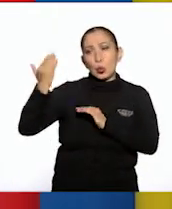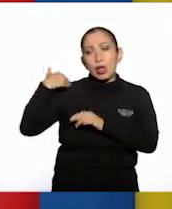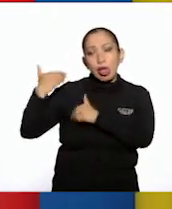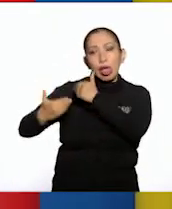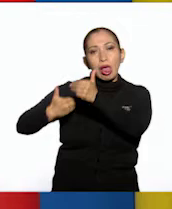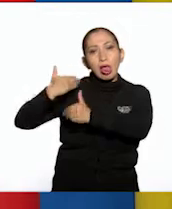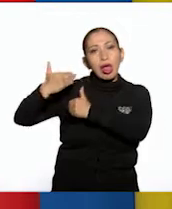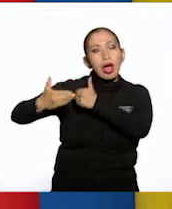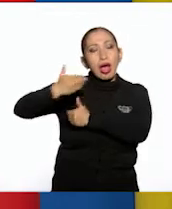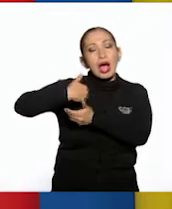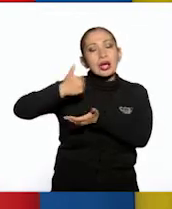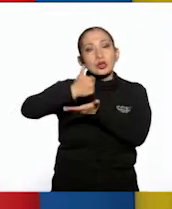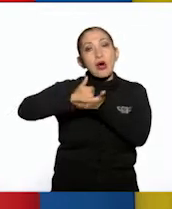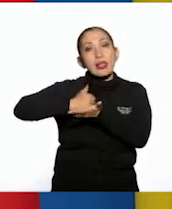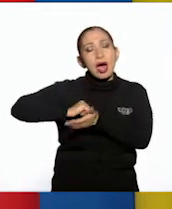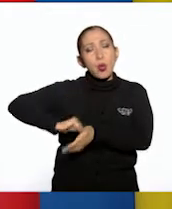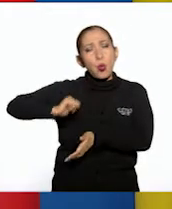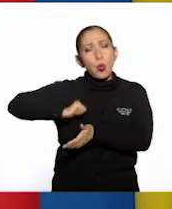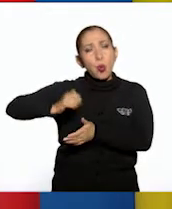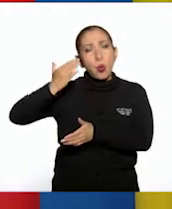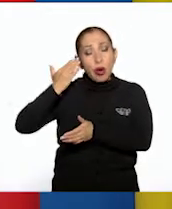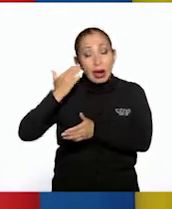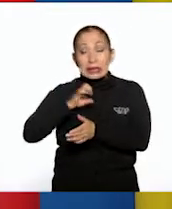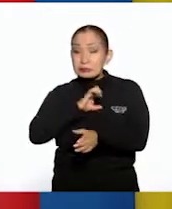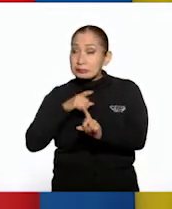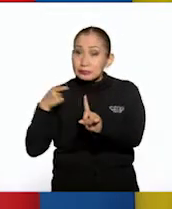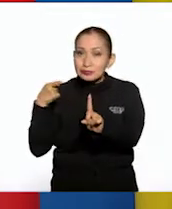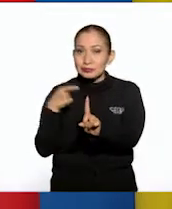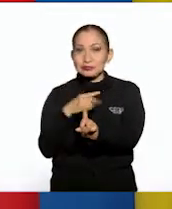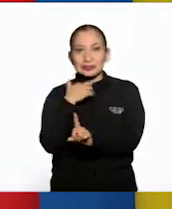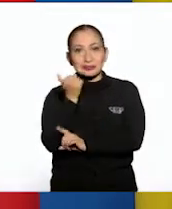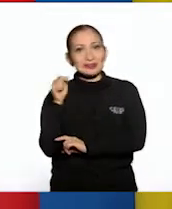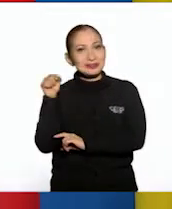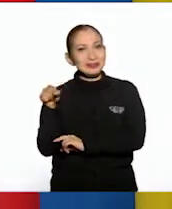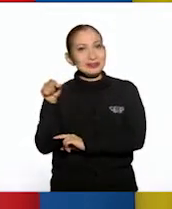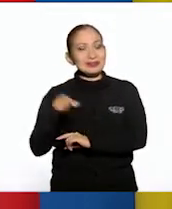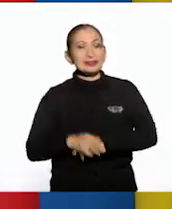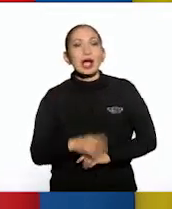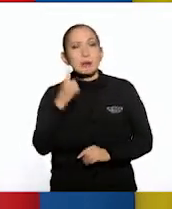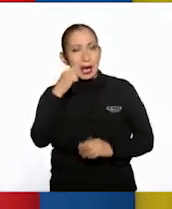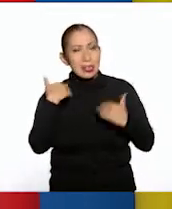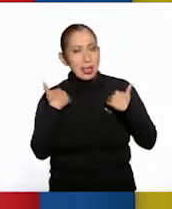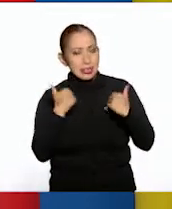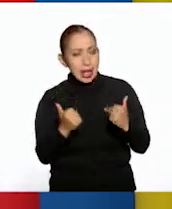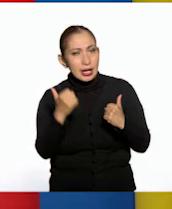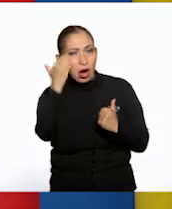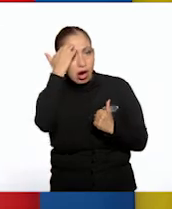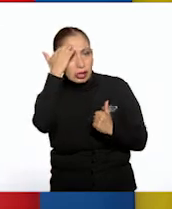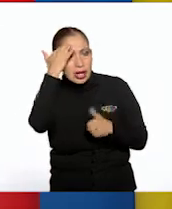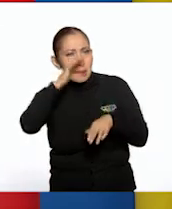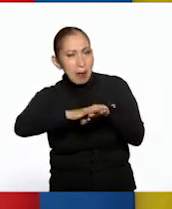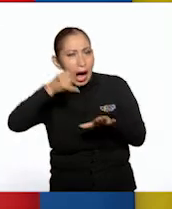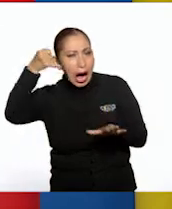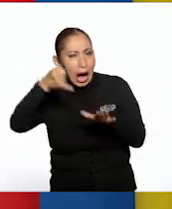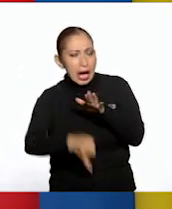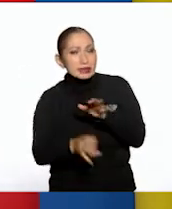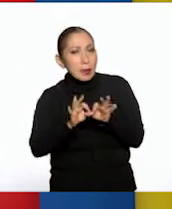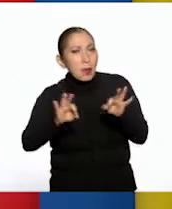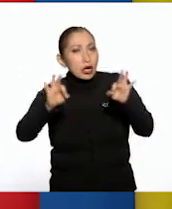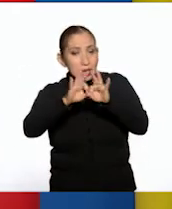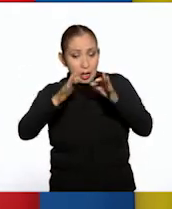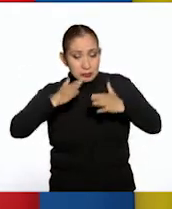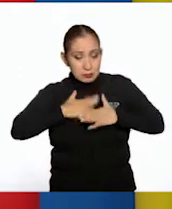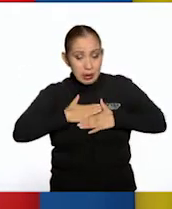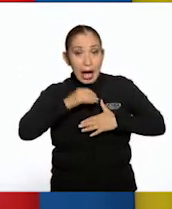de las civilizaciones antiguas, en específico de la romana. Para comprender y conocer más la importancia de